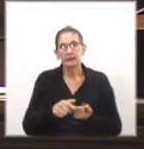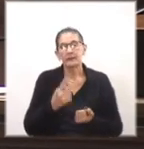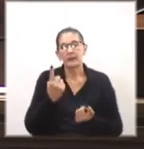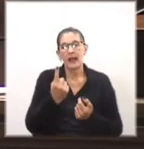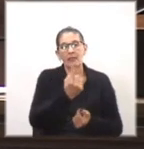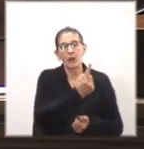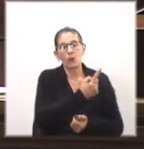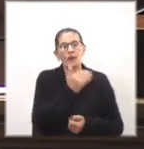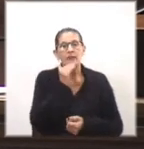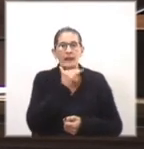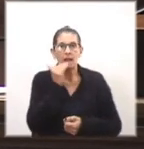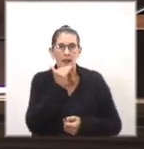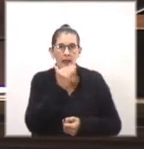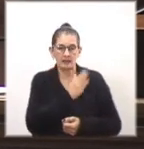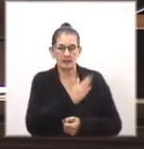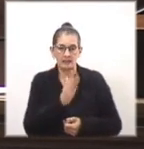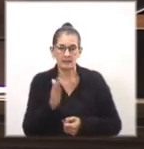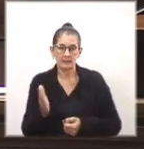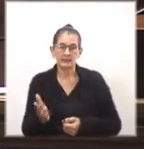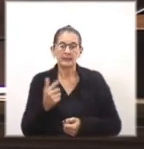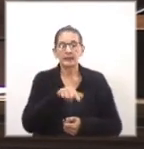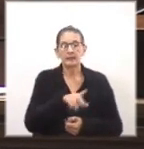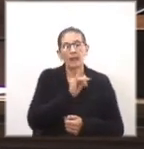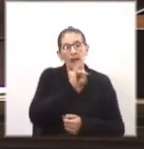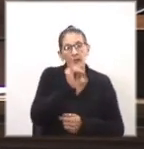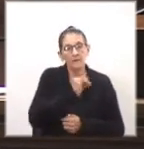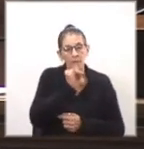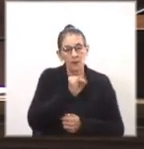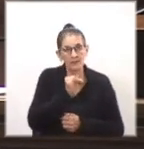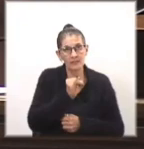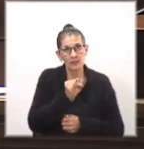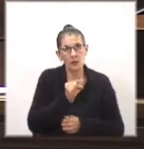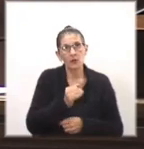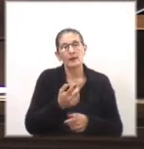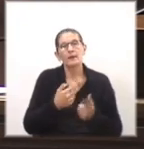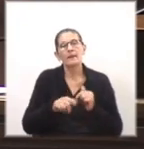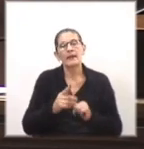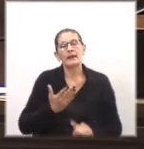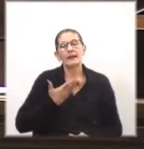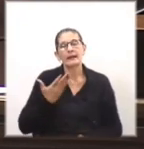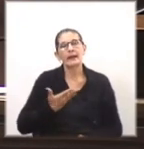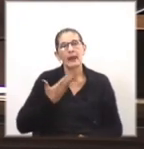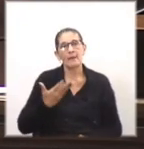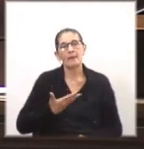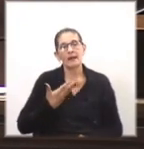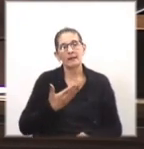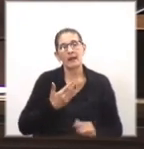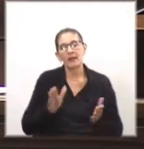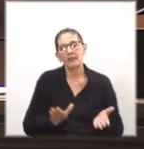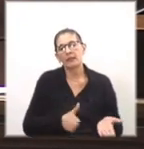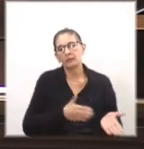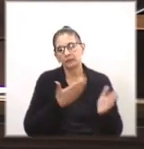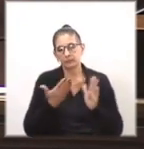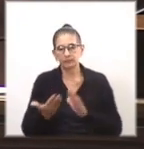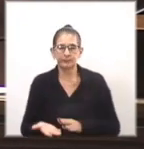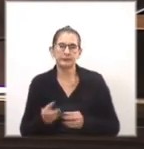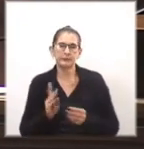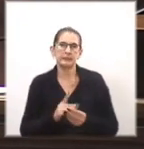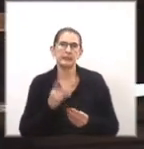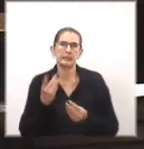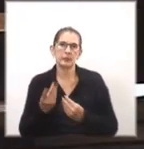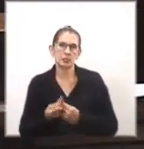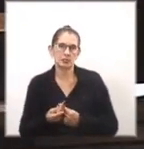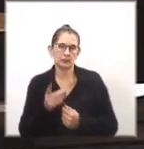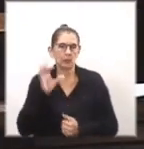cajas, a pesar de que esta información viene siendo reclamada desde el tratamiento del proyecto en